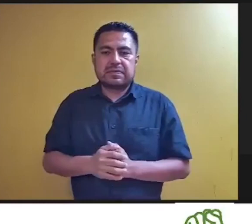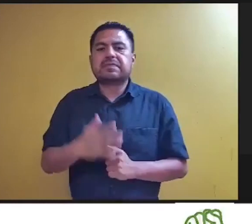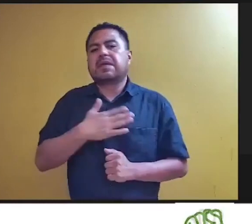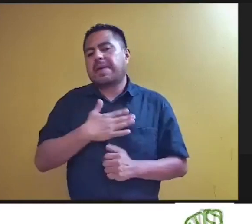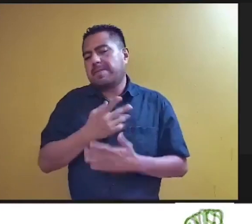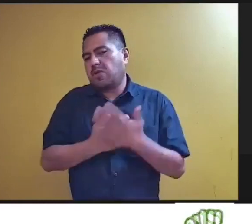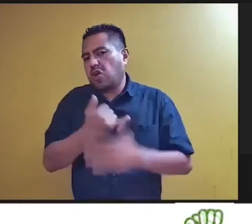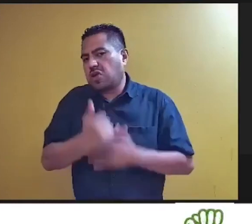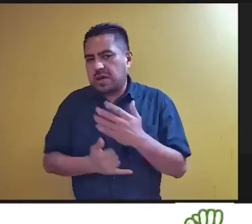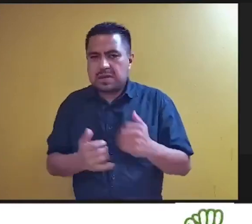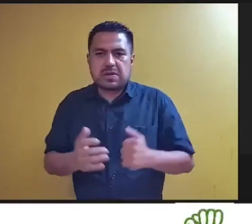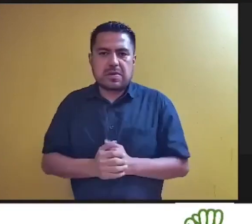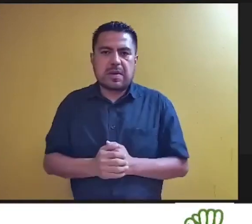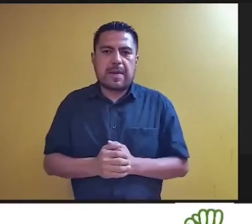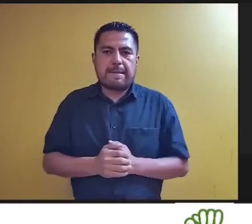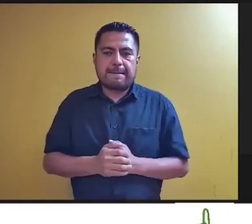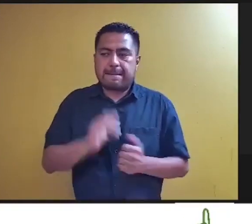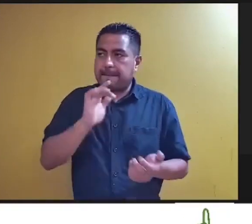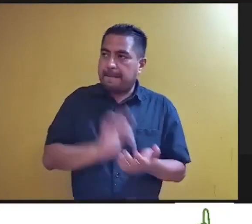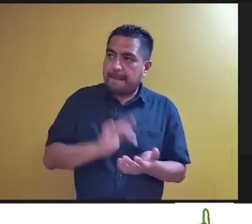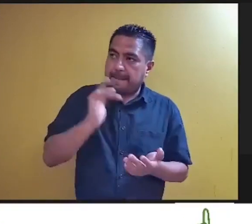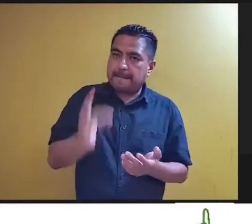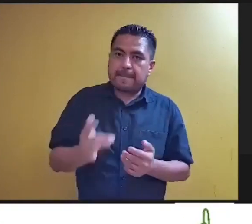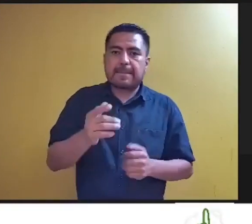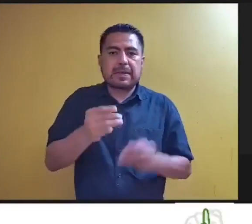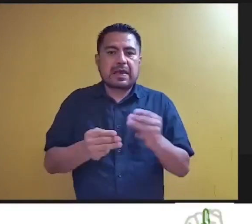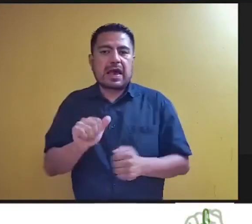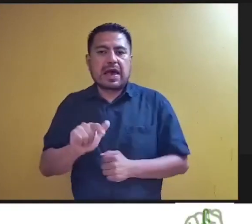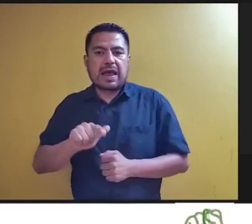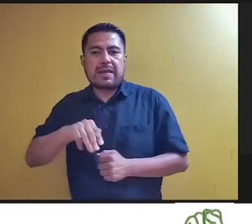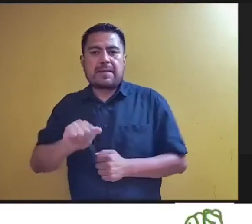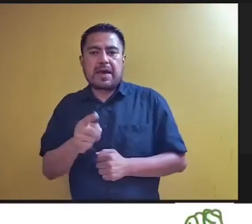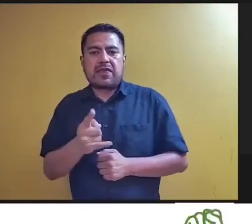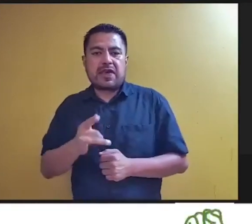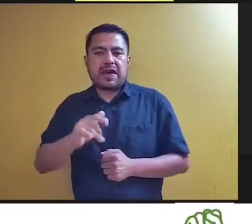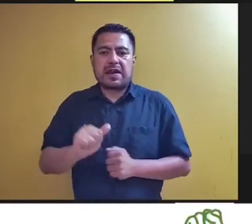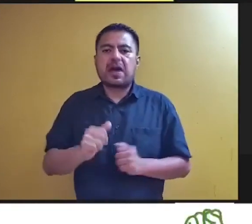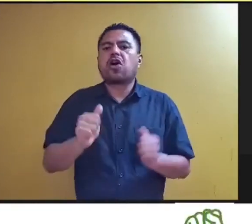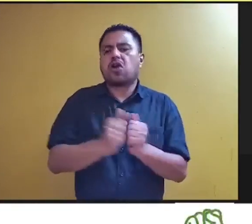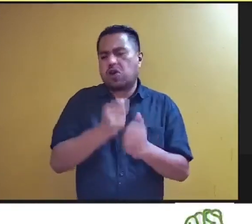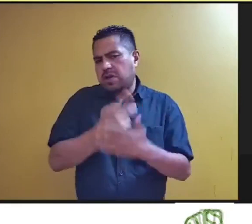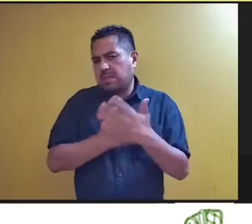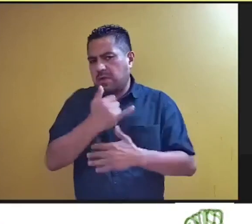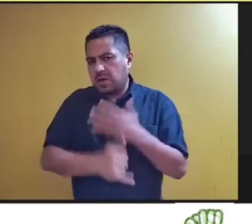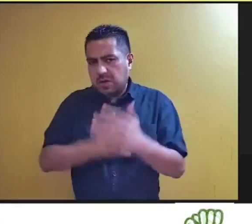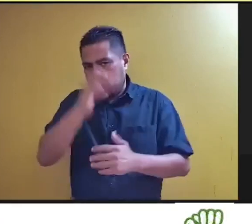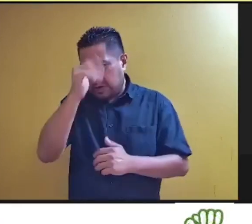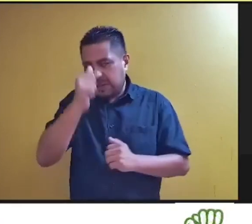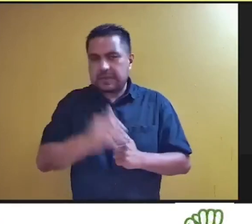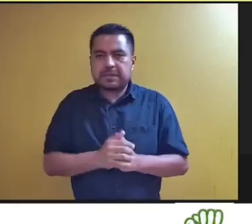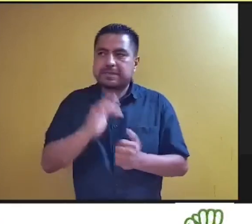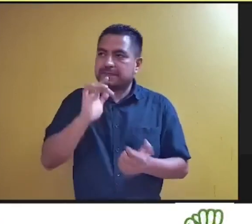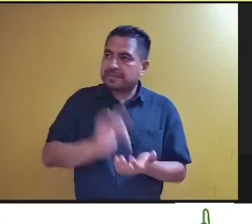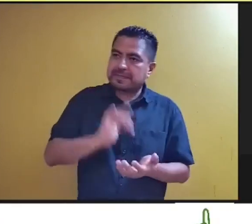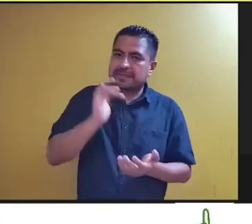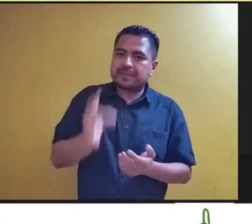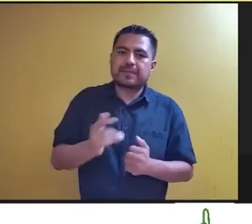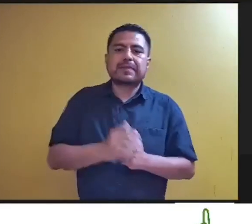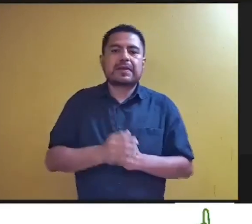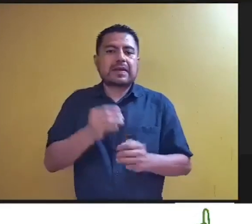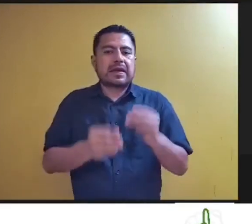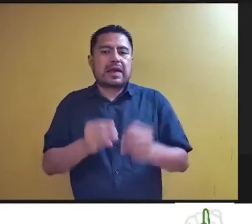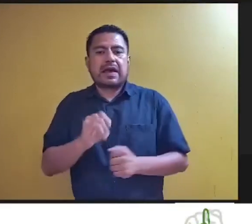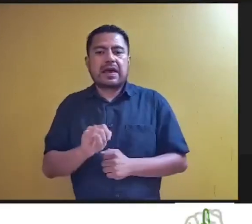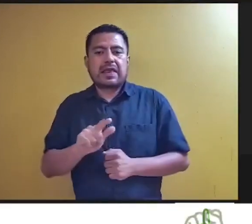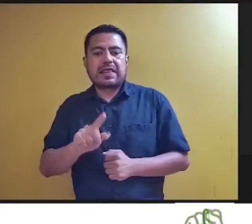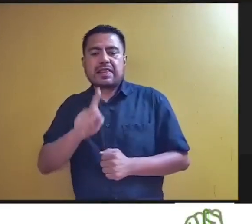mi proyecto. Gracias, magistrado, magistrada Almadelia Eugenio Alcaraz. Con el proyecto. Gracias, magistrada Hilar